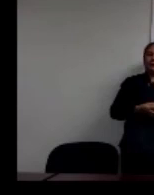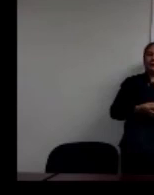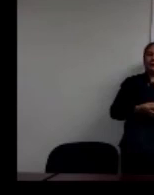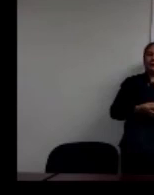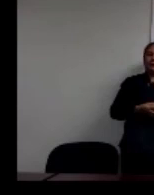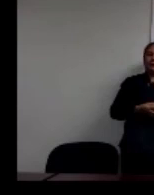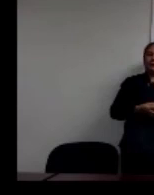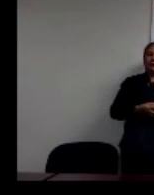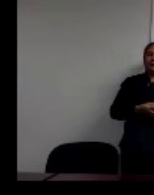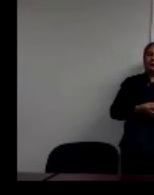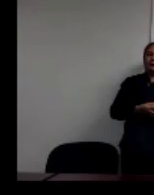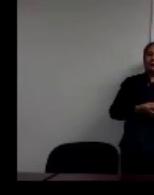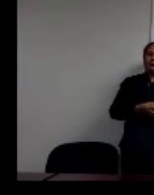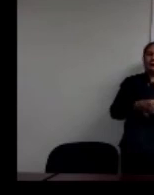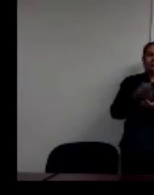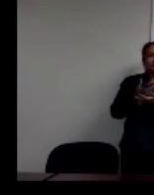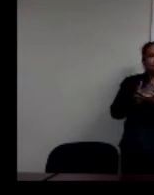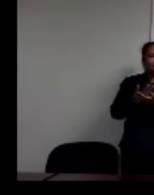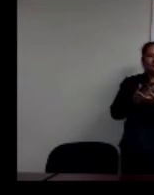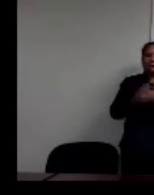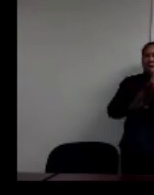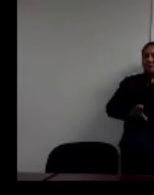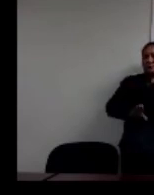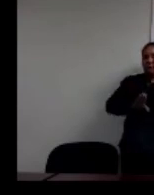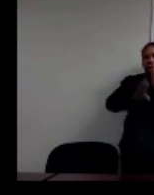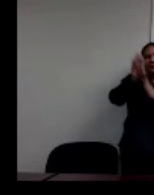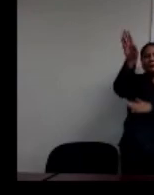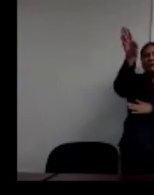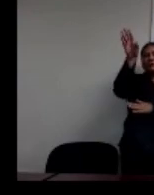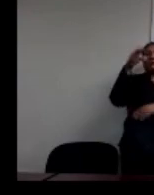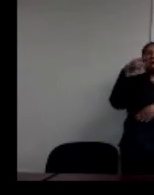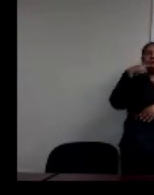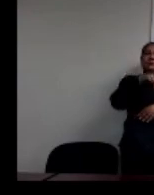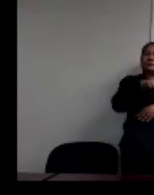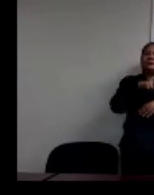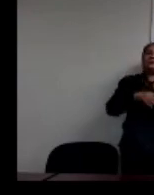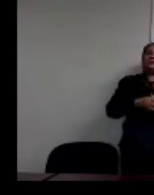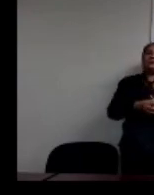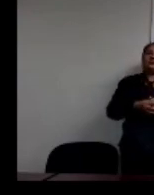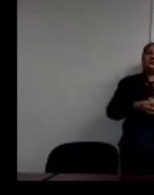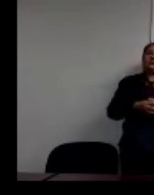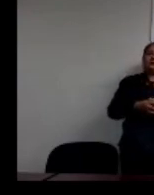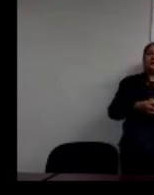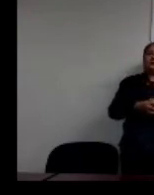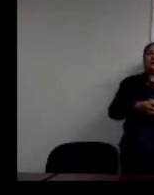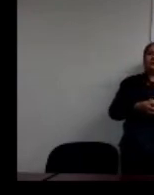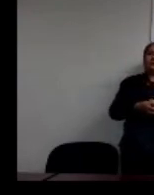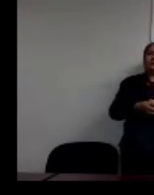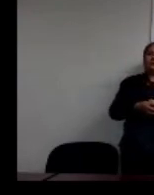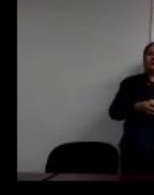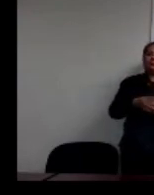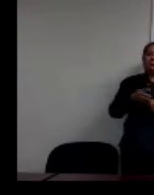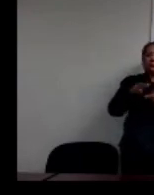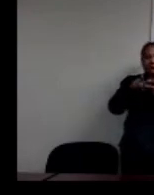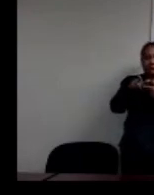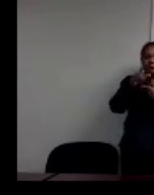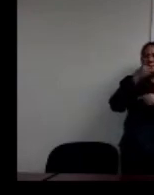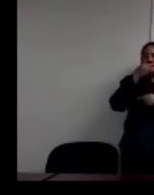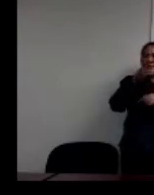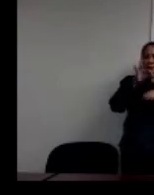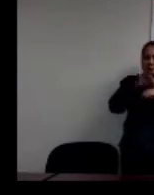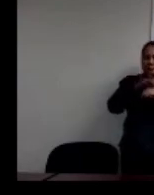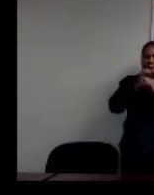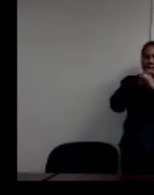Y esa sería la última de las recomendaciones. No espere el éxito instantáneo. Con las indicaciones que le sacamos,